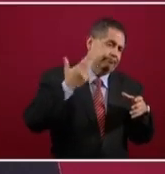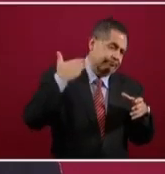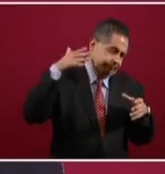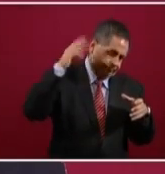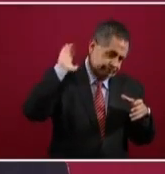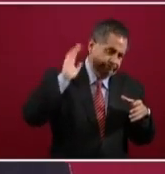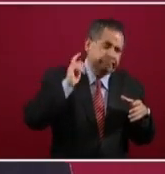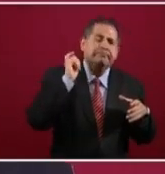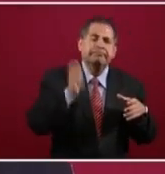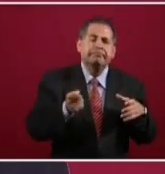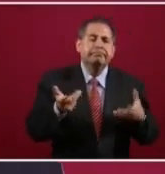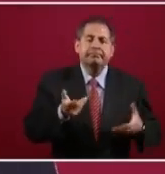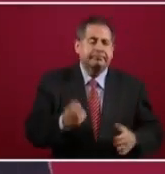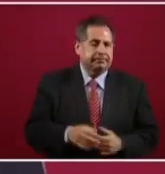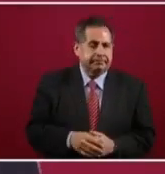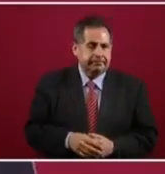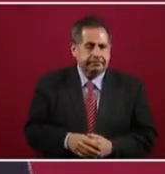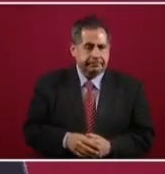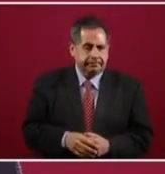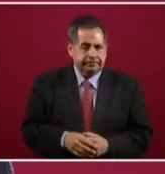¿qué hacían?